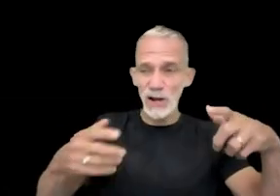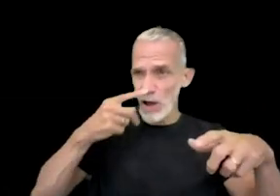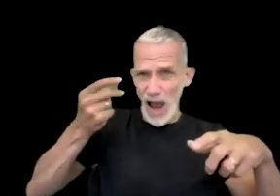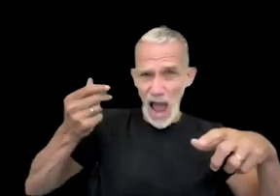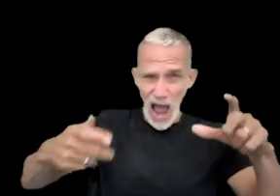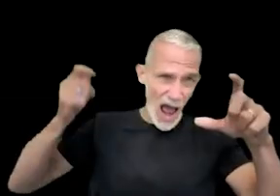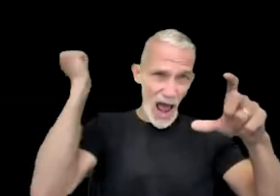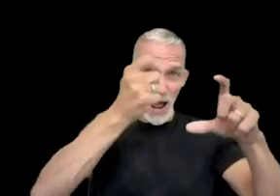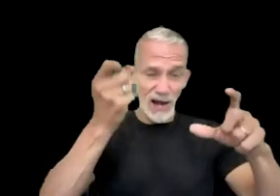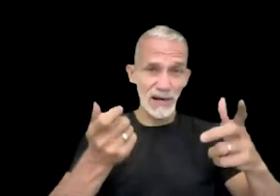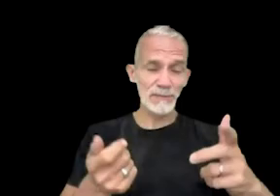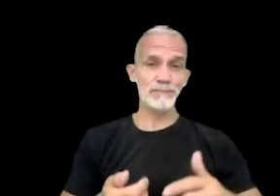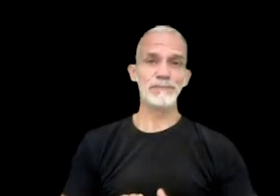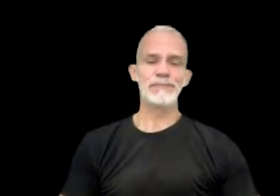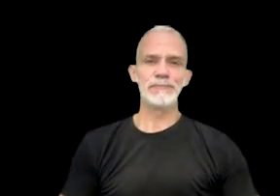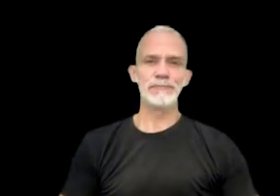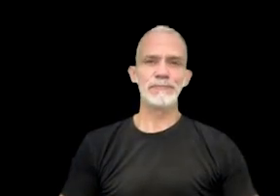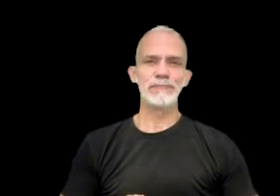a la próxima página.